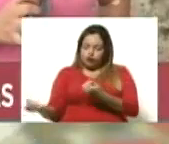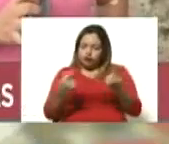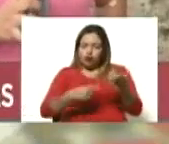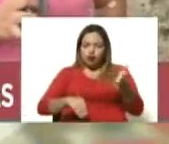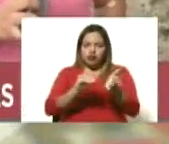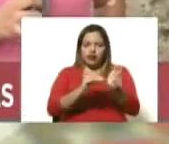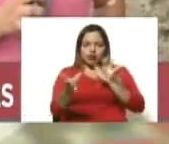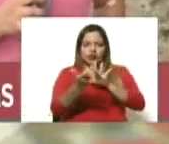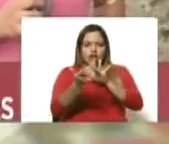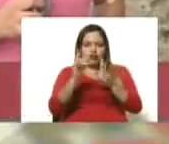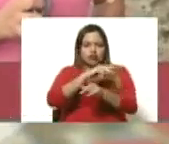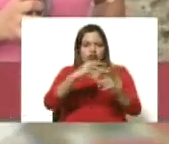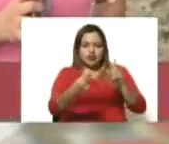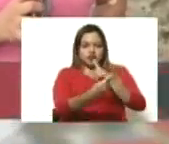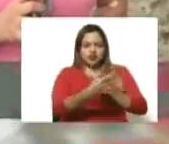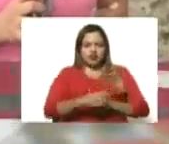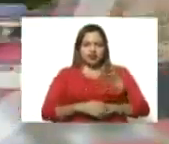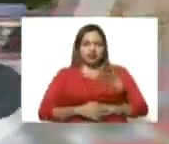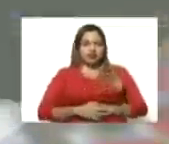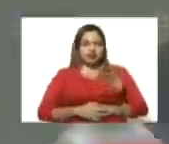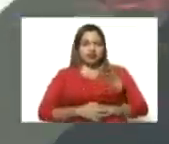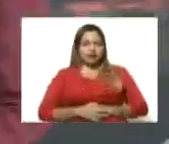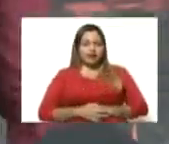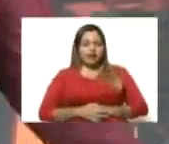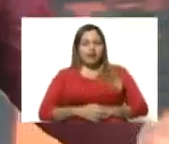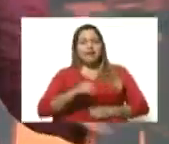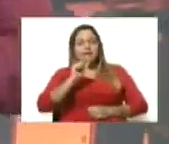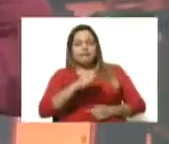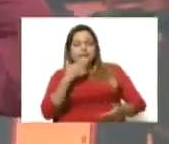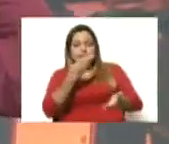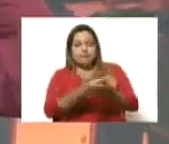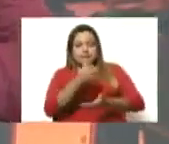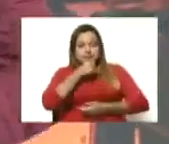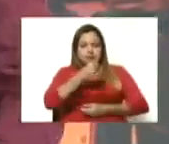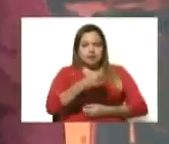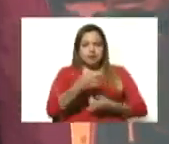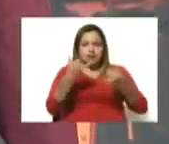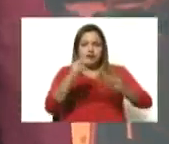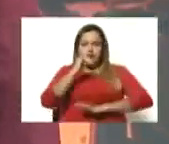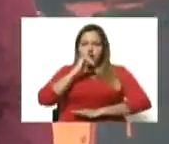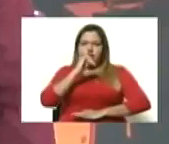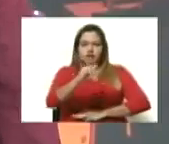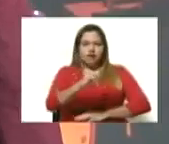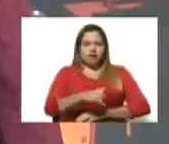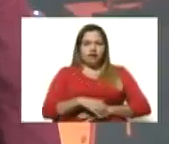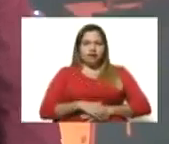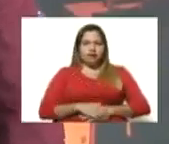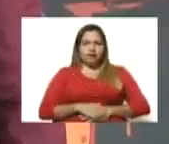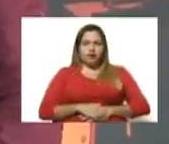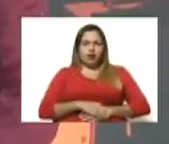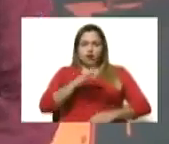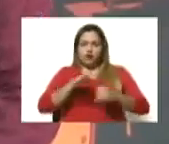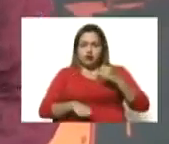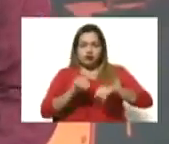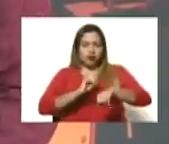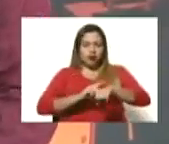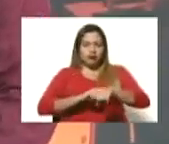a los estudios de 360. Adelante. Gracias a nuestra compañera Jordana Chacón. Nos vamos con información de última hora.